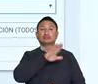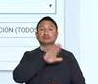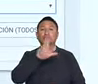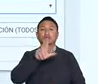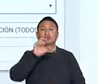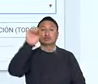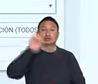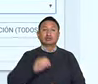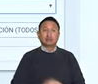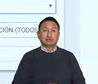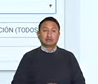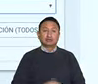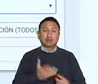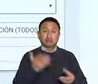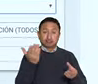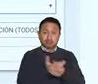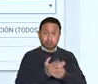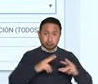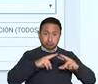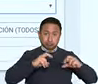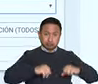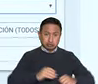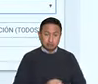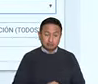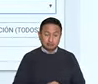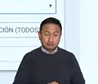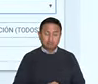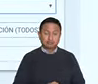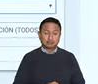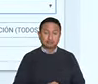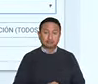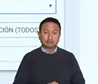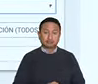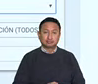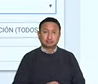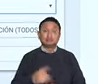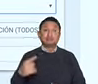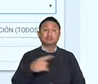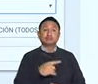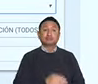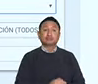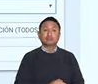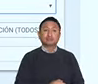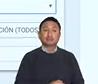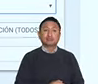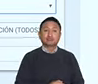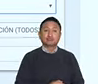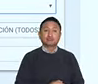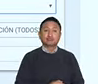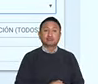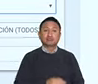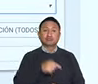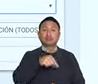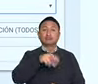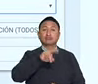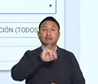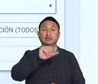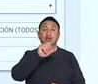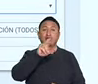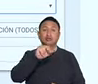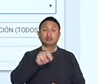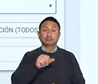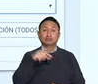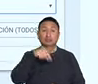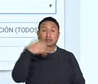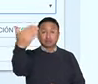91.53% de actas escrutadas, actas por procesar 0.64, casi nada. Agustín Teo Quijano, 61.22, él es